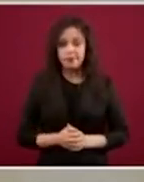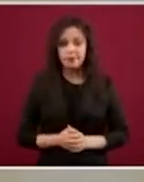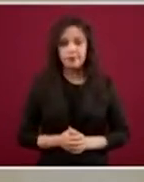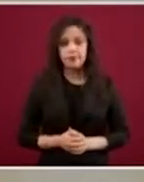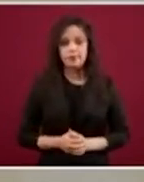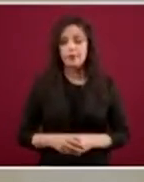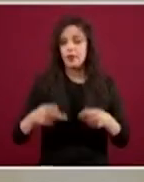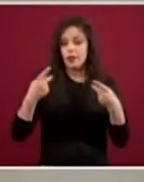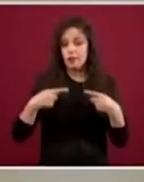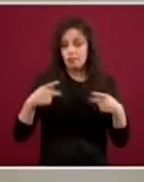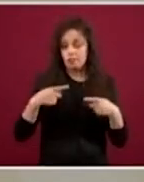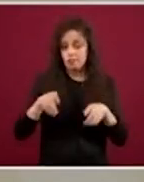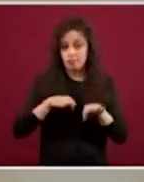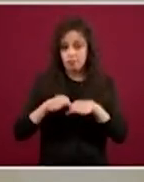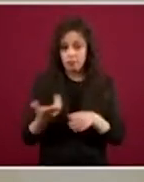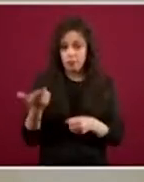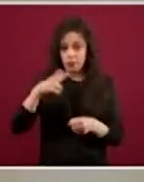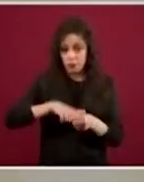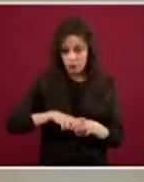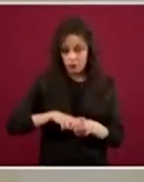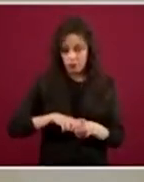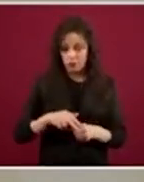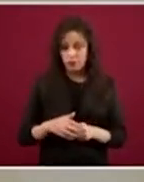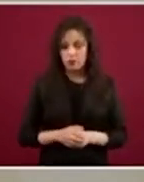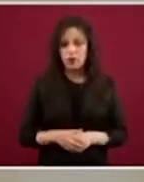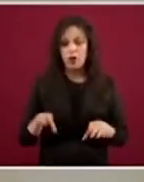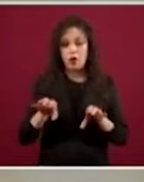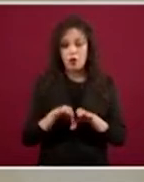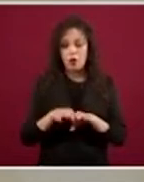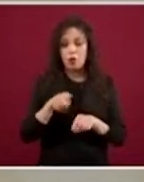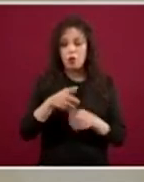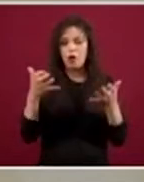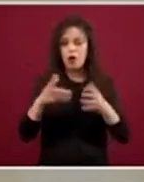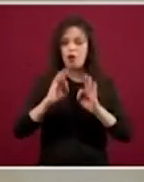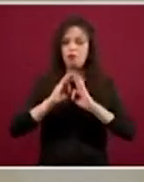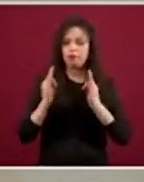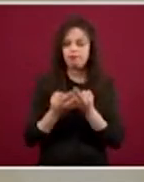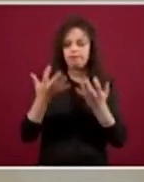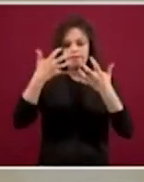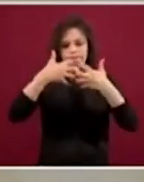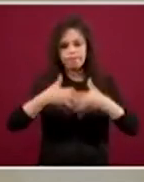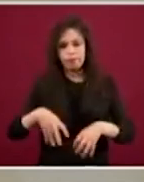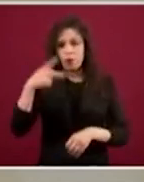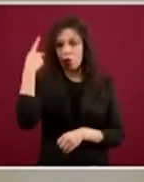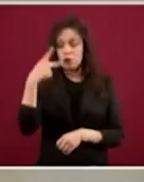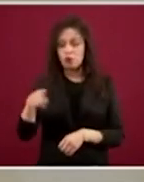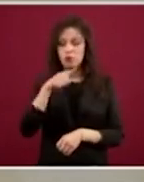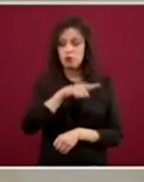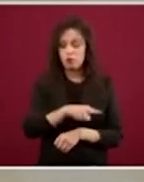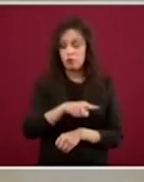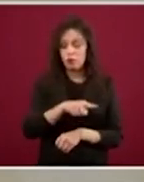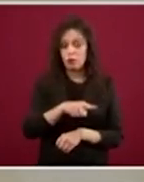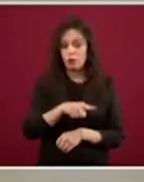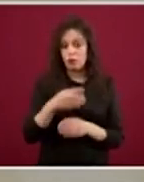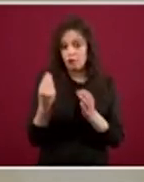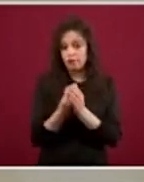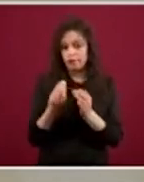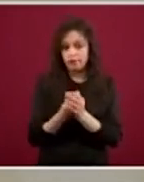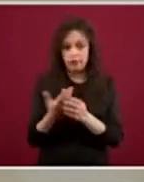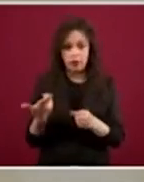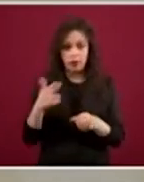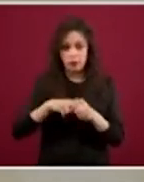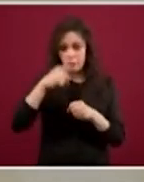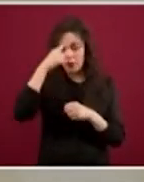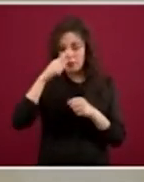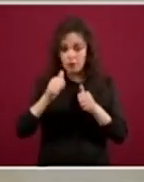médico o afectar el funcionamiento y operación de la infraestructura hospitalaria destinada en este momento a